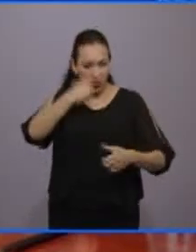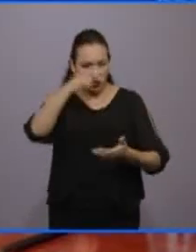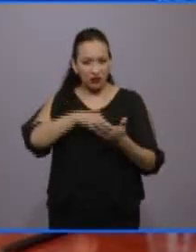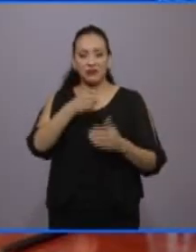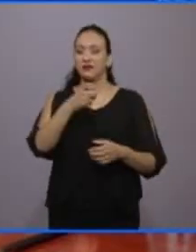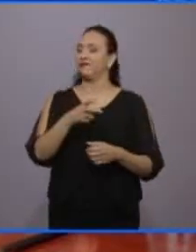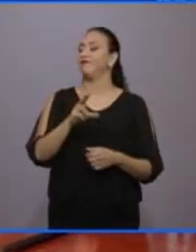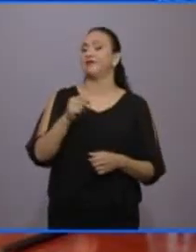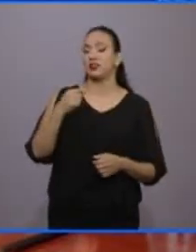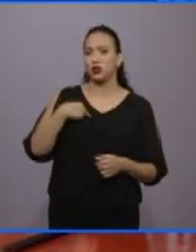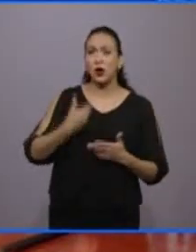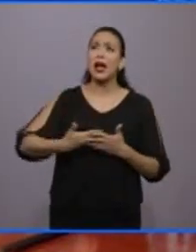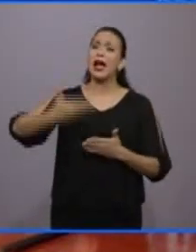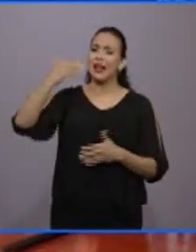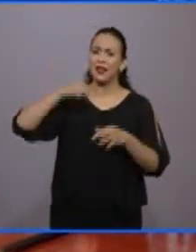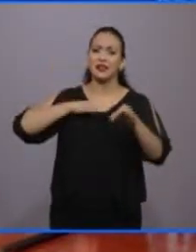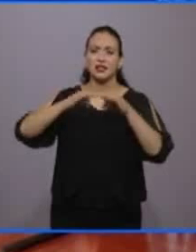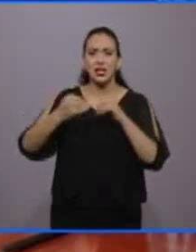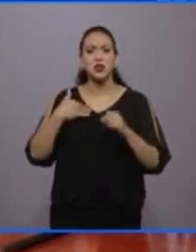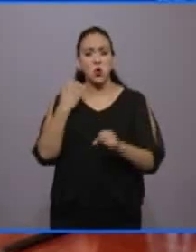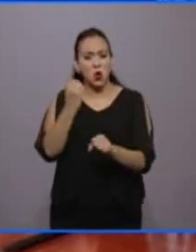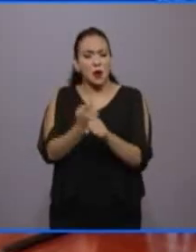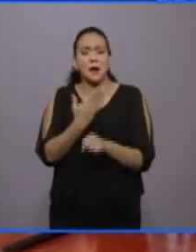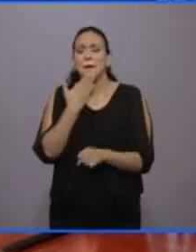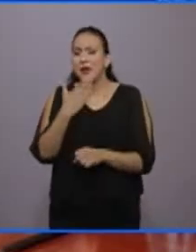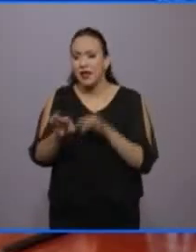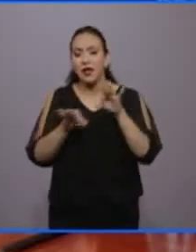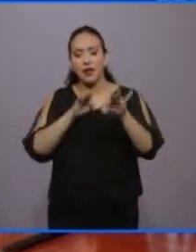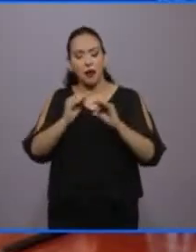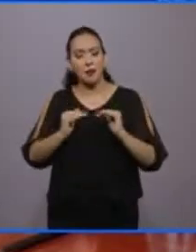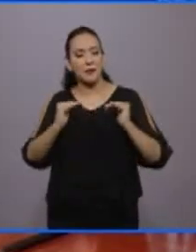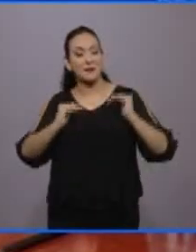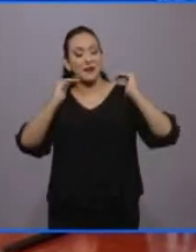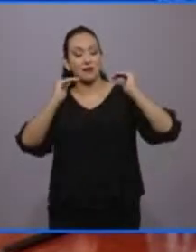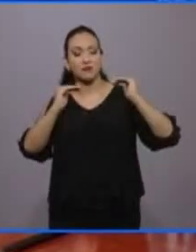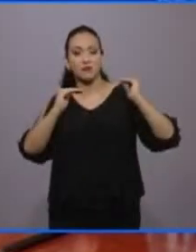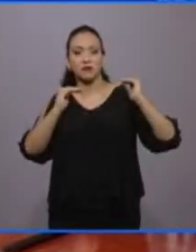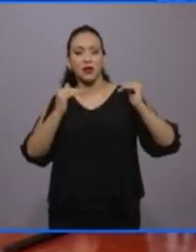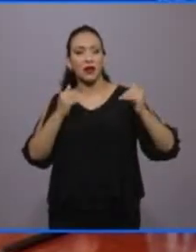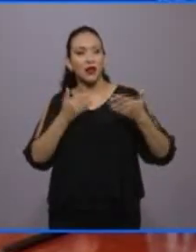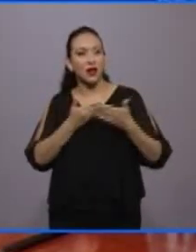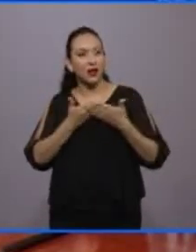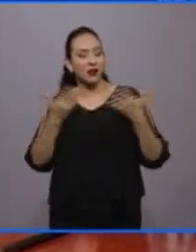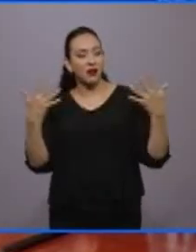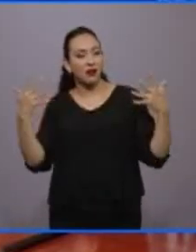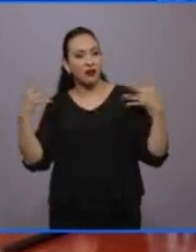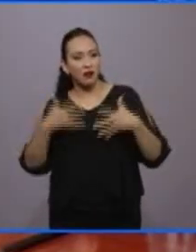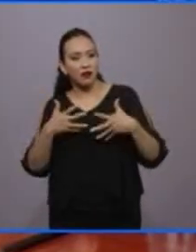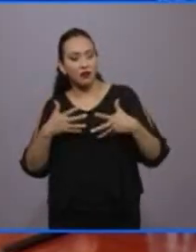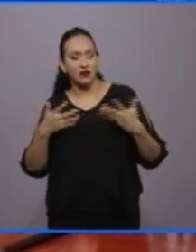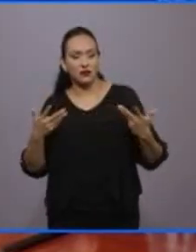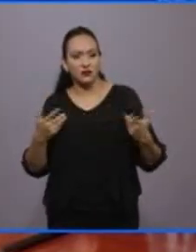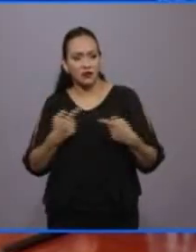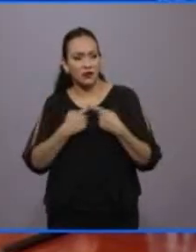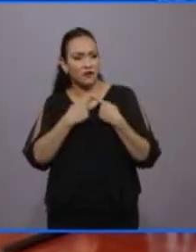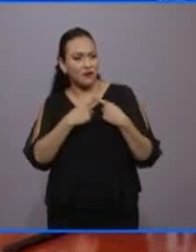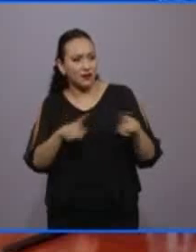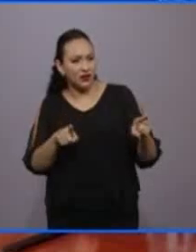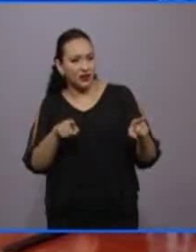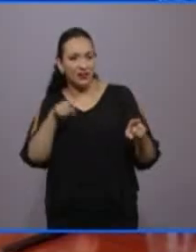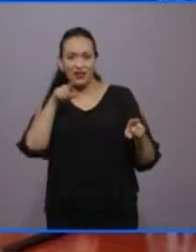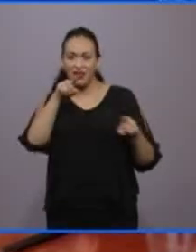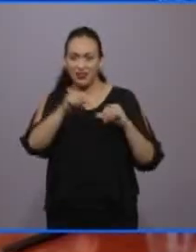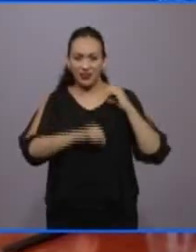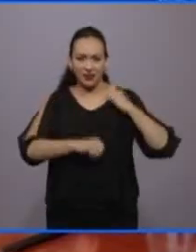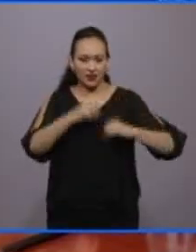tuve oportunidades, donde pude crecer y prefiero hacerme a un lado, pero eso sí, eso no